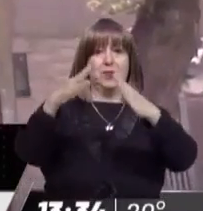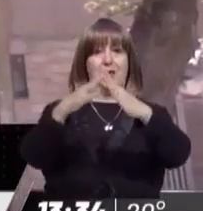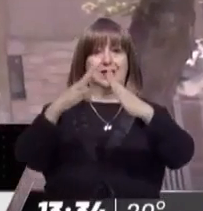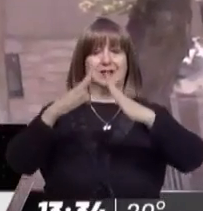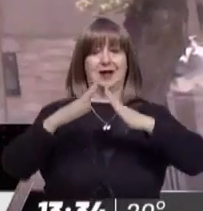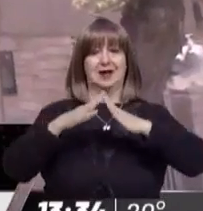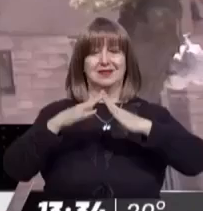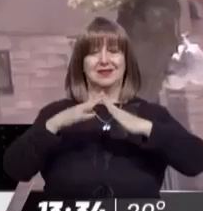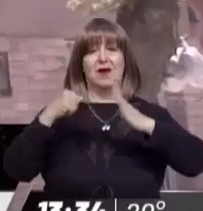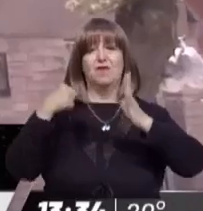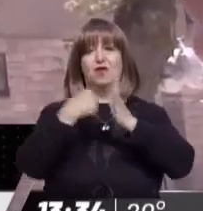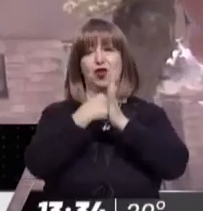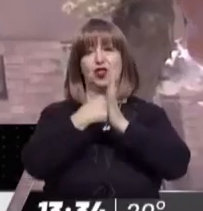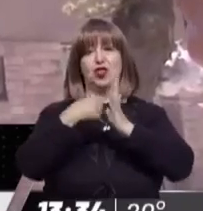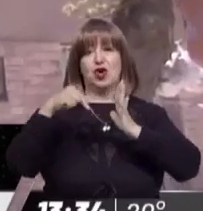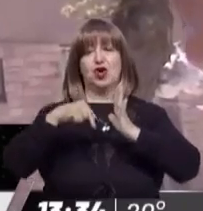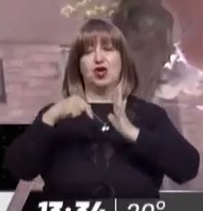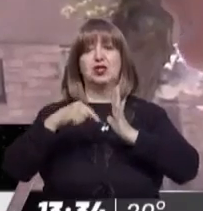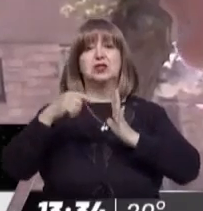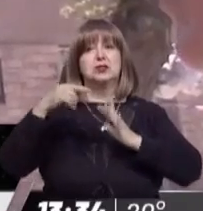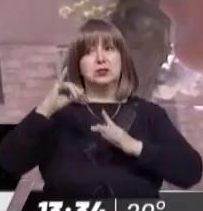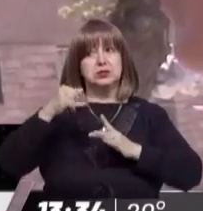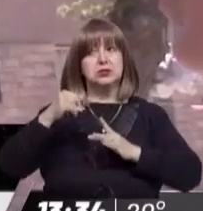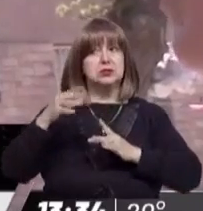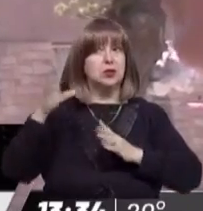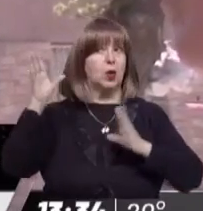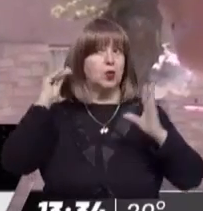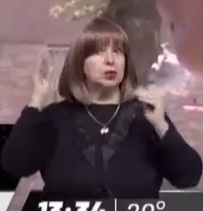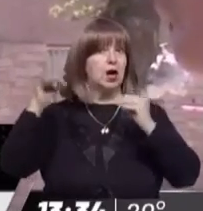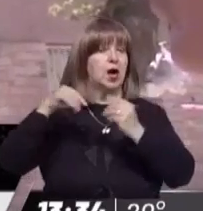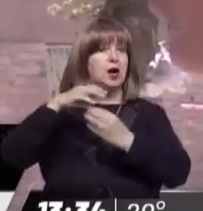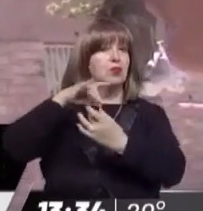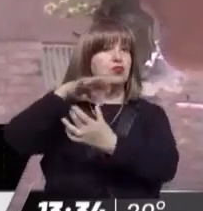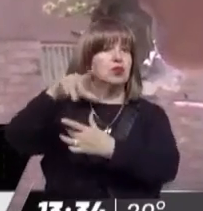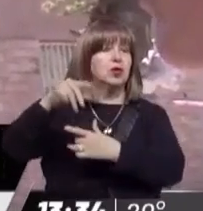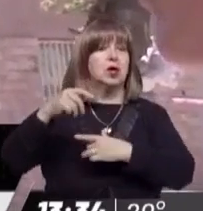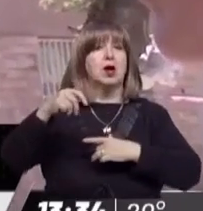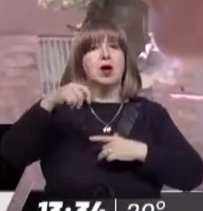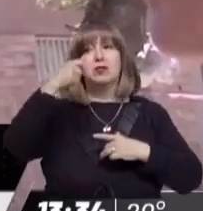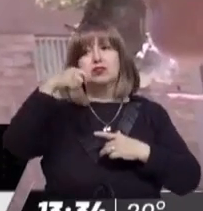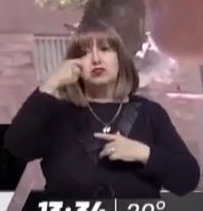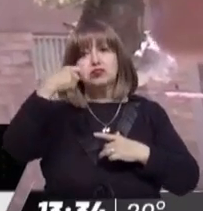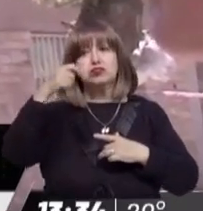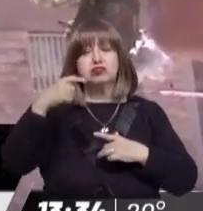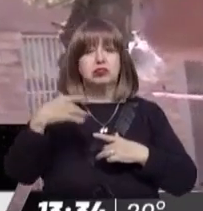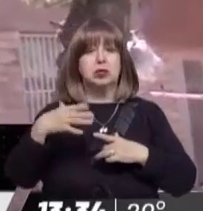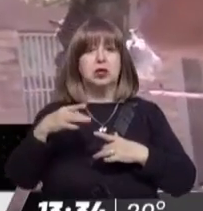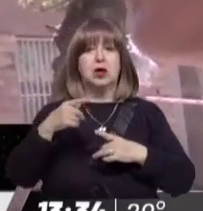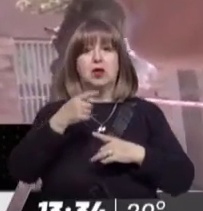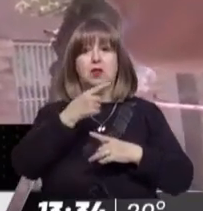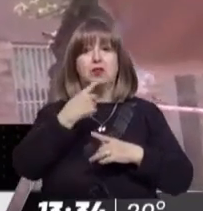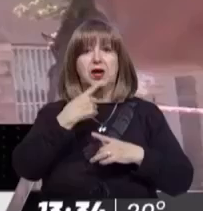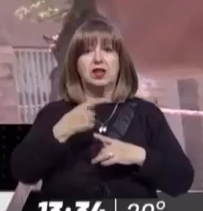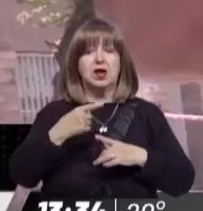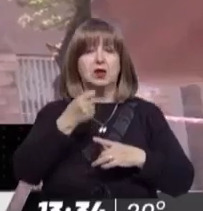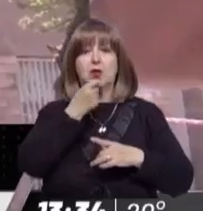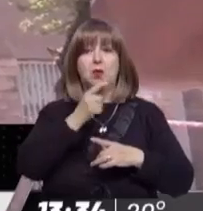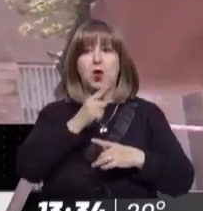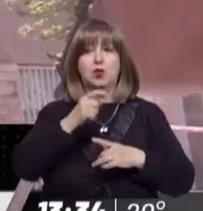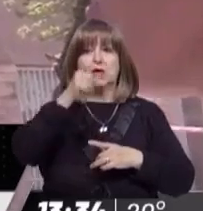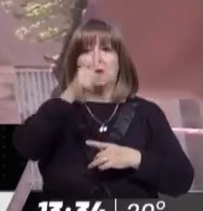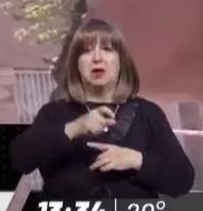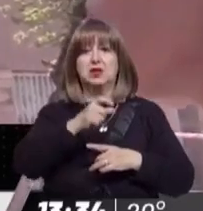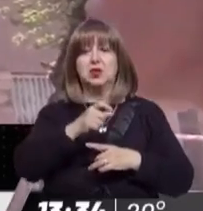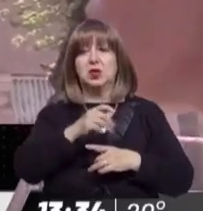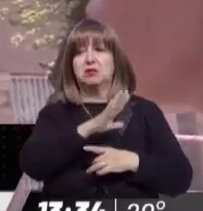consumo sí del atacante sí sabíamos que tenía problemas él con todo el barrio tenía problemas la verdad que no lo queríamos Pero bueno Nunca